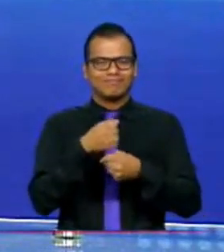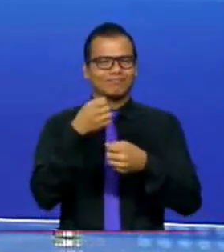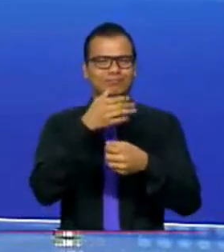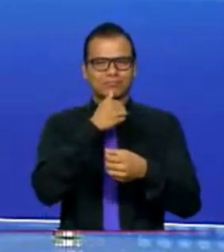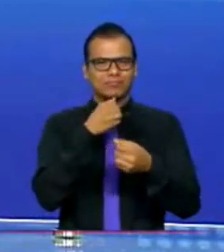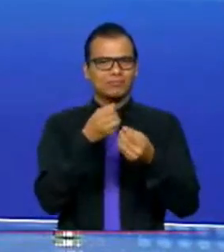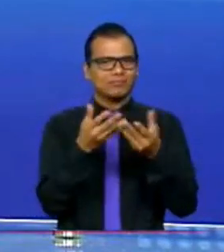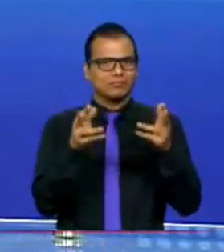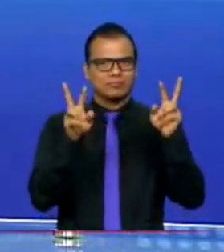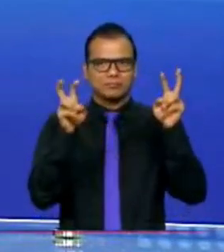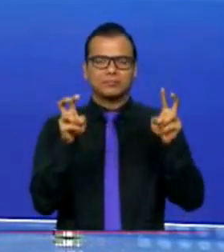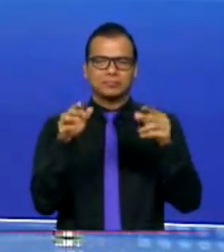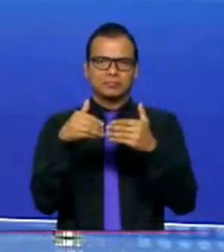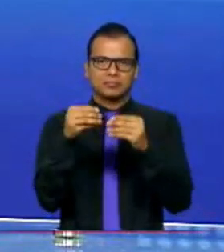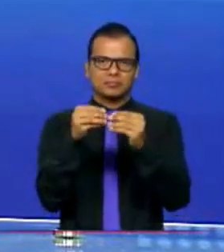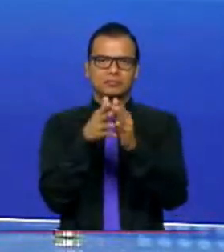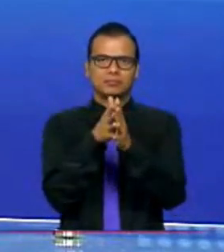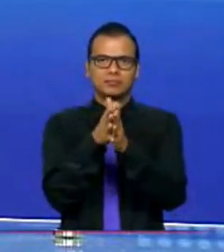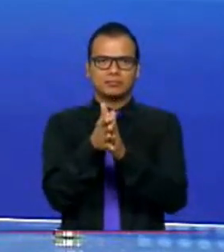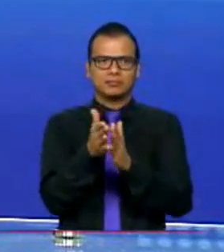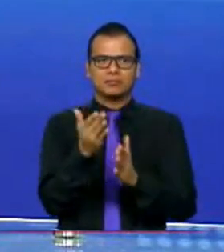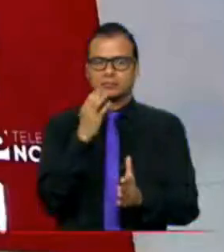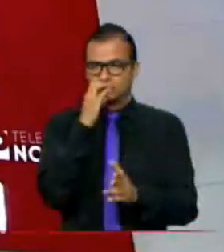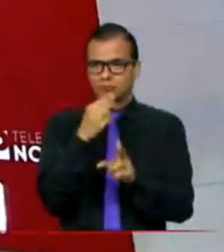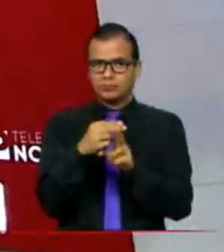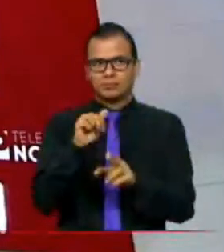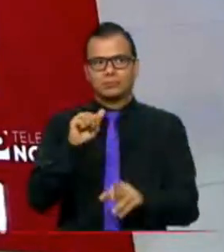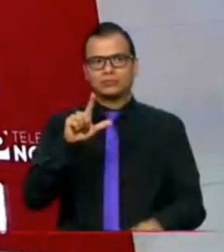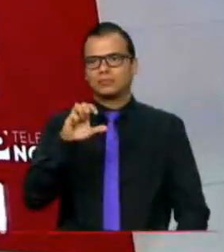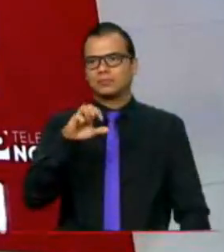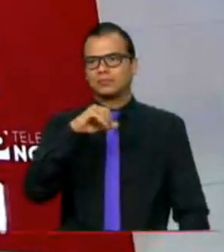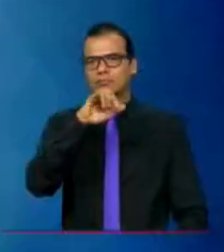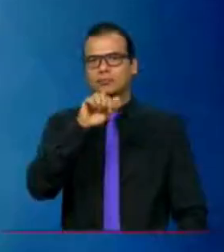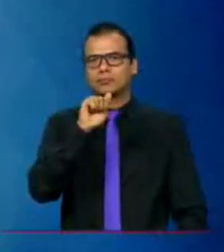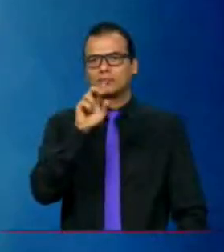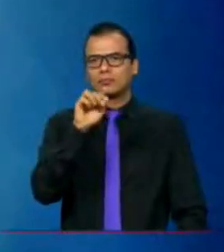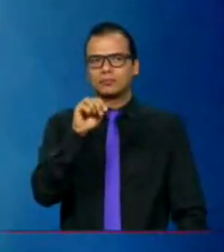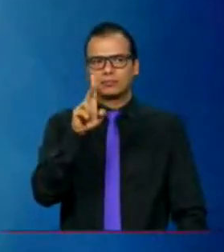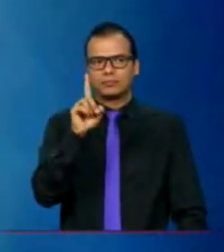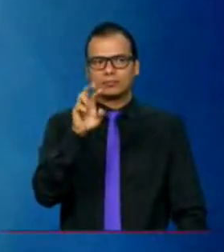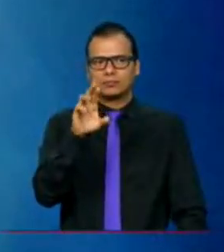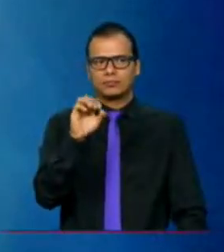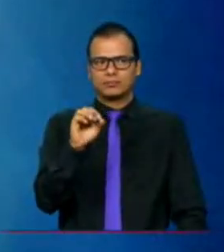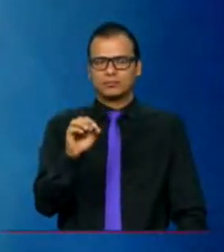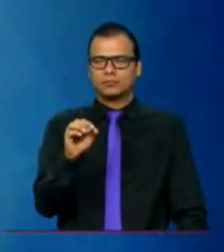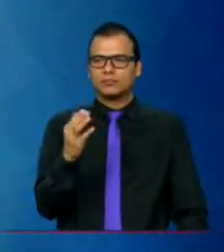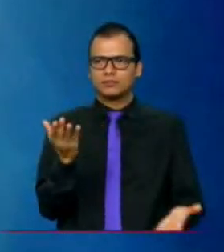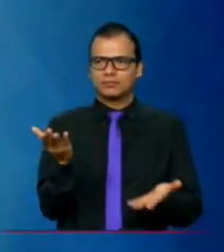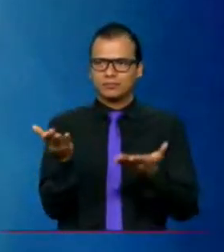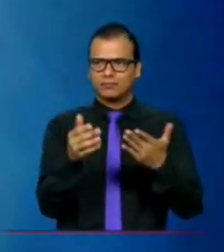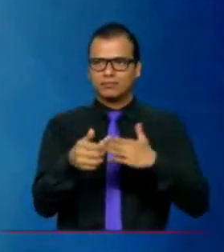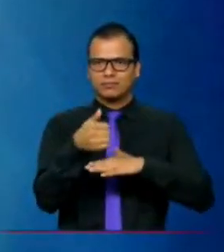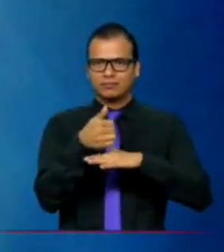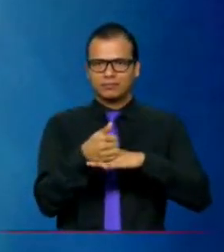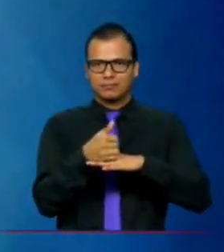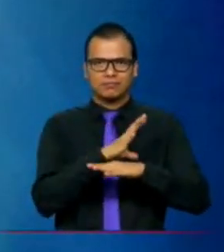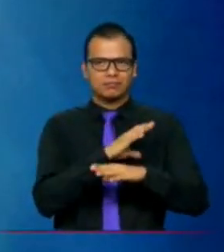invitar. Gracias por habernos acompañado. Él es Alejandro López, director de Cali. ¿Cómo vamos? Claro que sí, un gusto estar aquí. Un saludo a todos los televidentes.